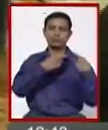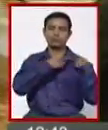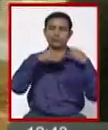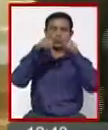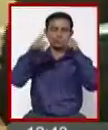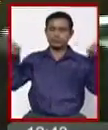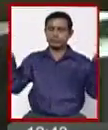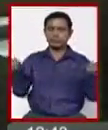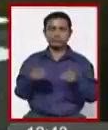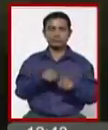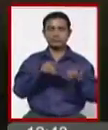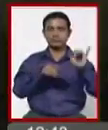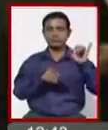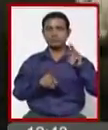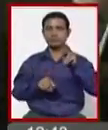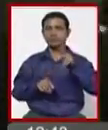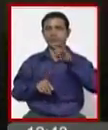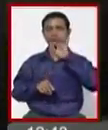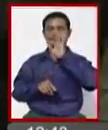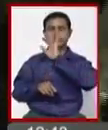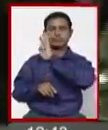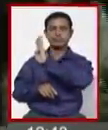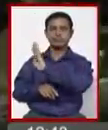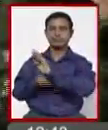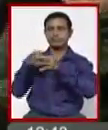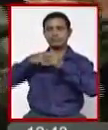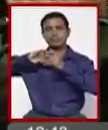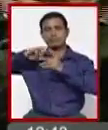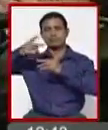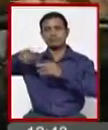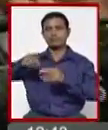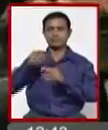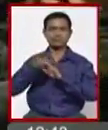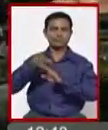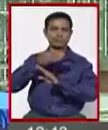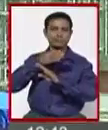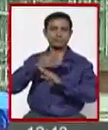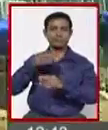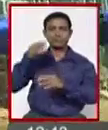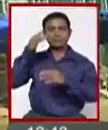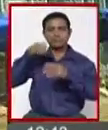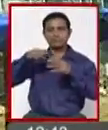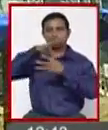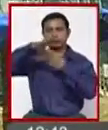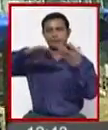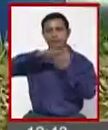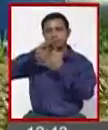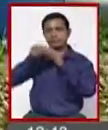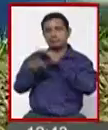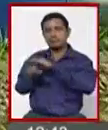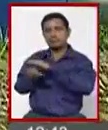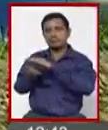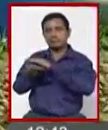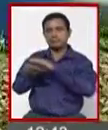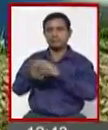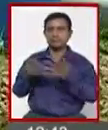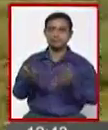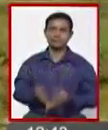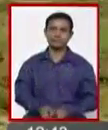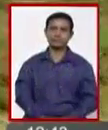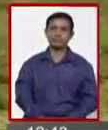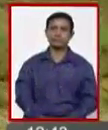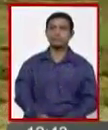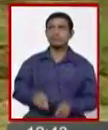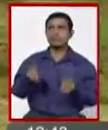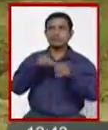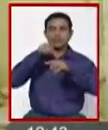de Yacimientos Petrolíferos Fiscales Bolivianos, en reemplazo de Guillermo Achá, involucrado en el caso de la irregular compra de 3 taladros.